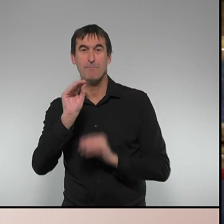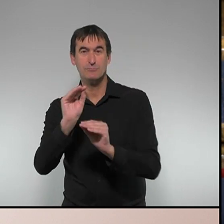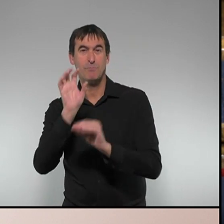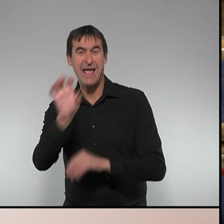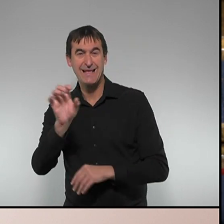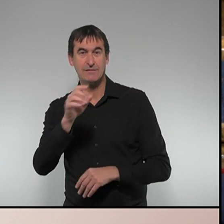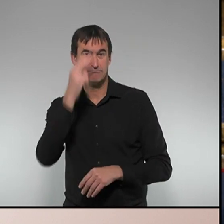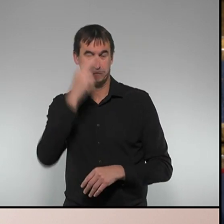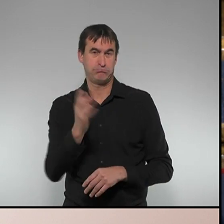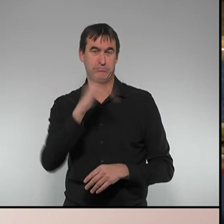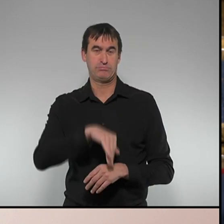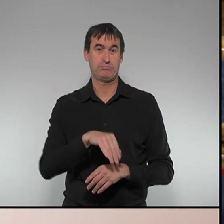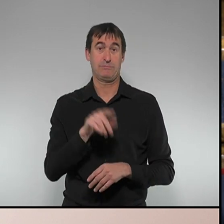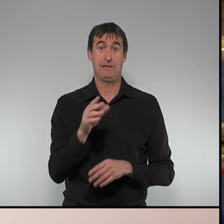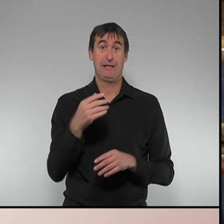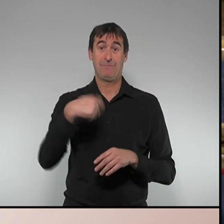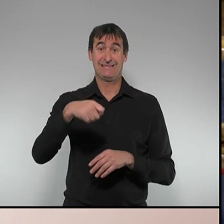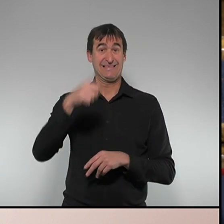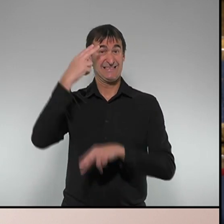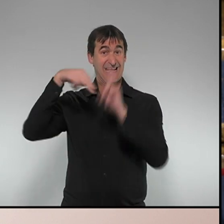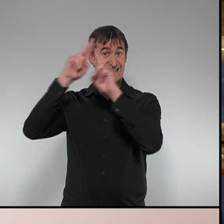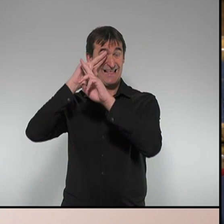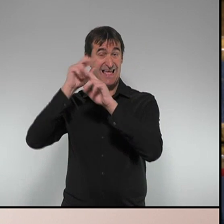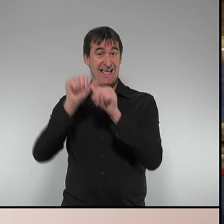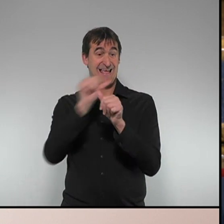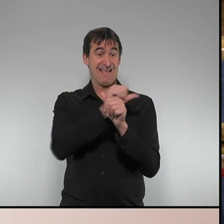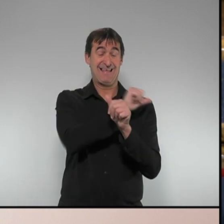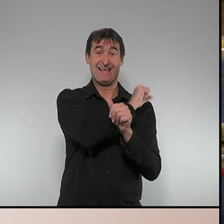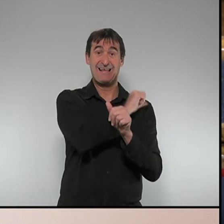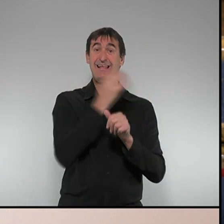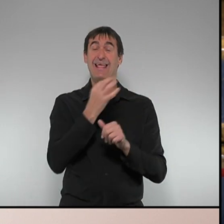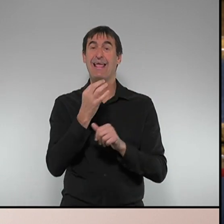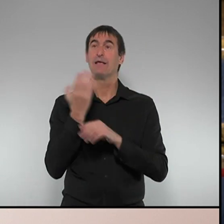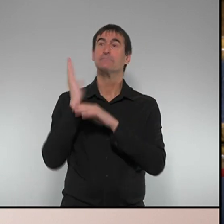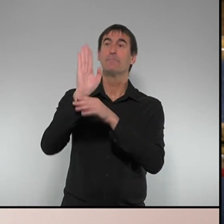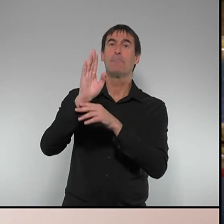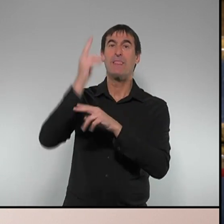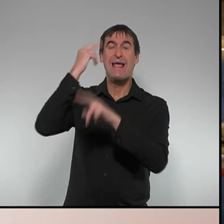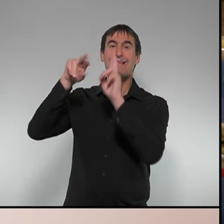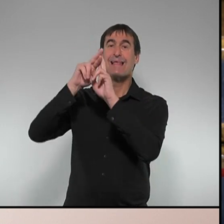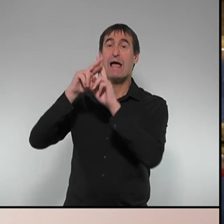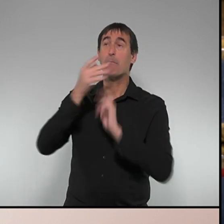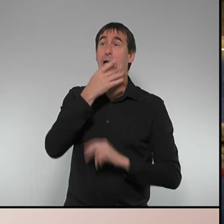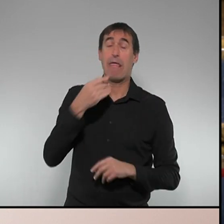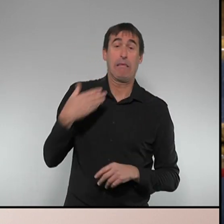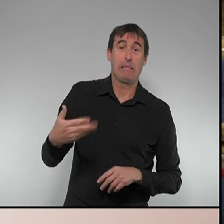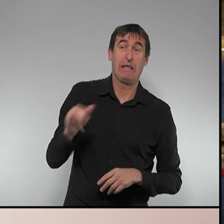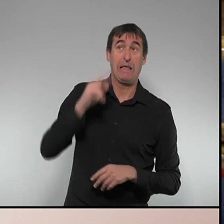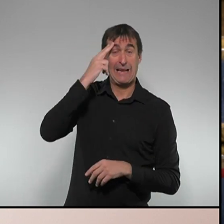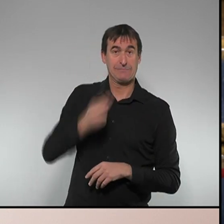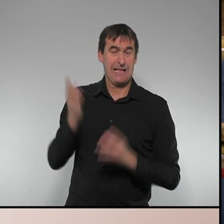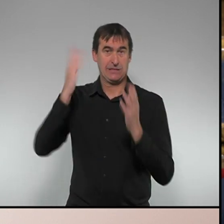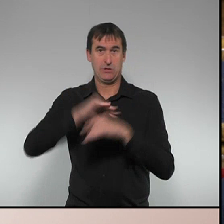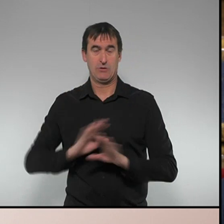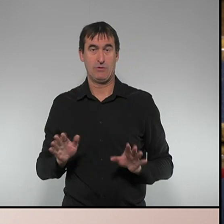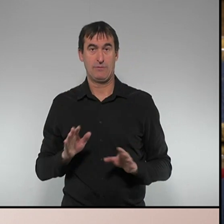un rasgo de los últimos presidentes de la Generalitat ha sido dar a entender que la Generalitat les parece poco y que no la respetan. Y a